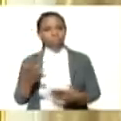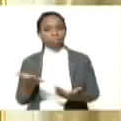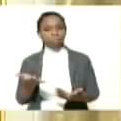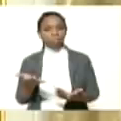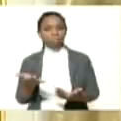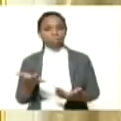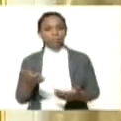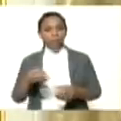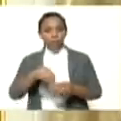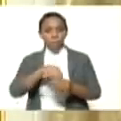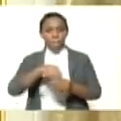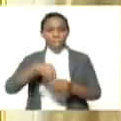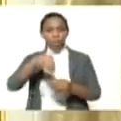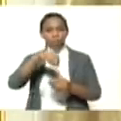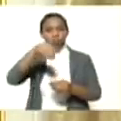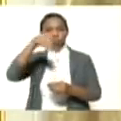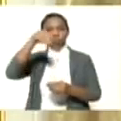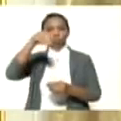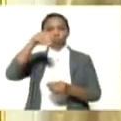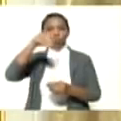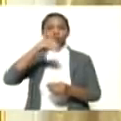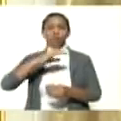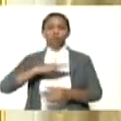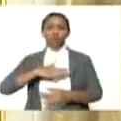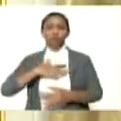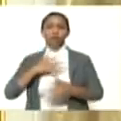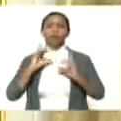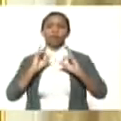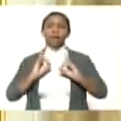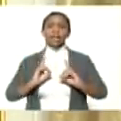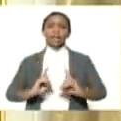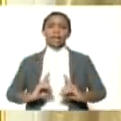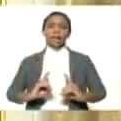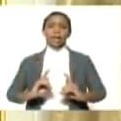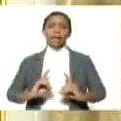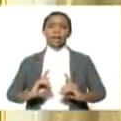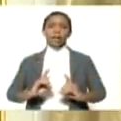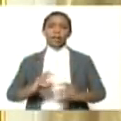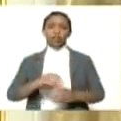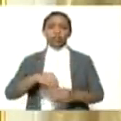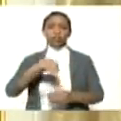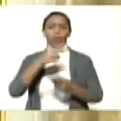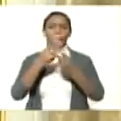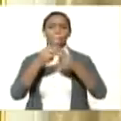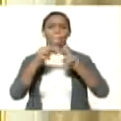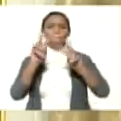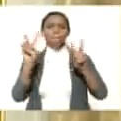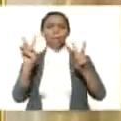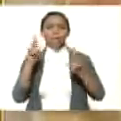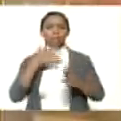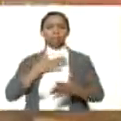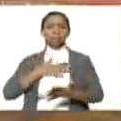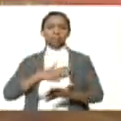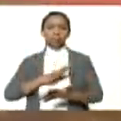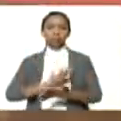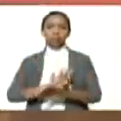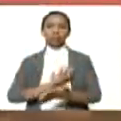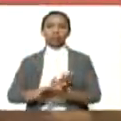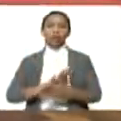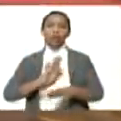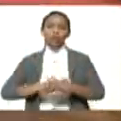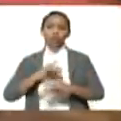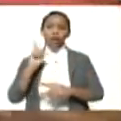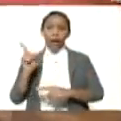su espíritu puede descansar y su alma en paz y tranquilidad, porque